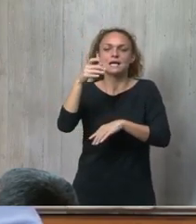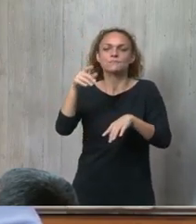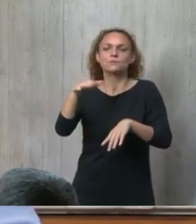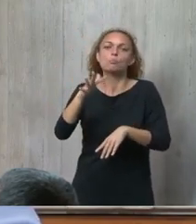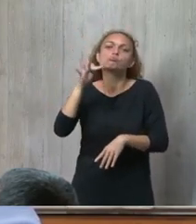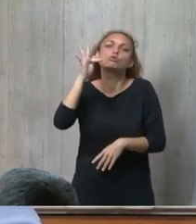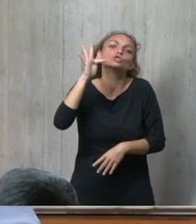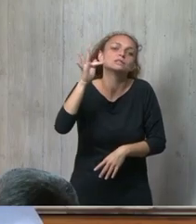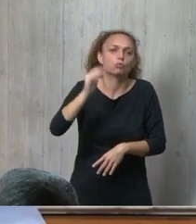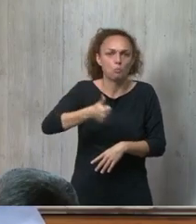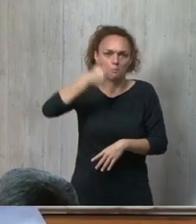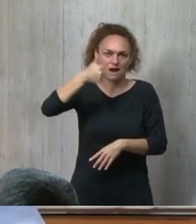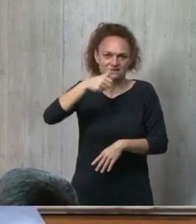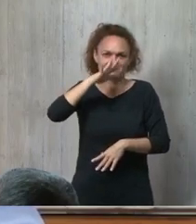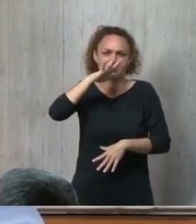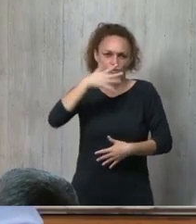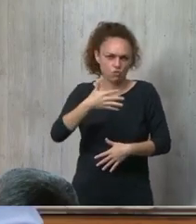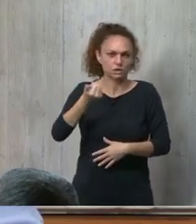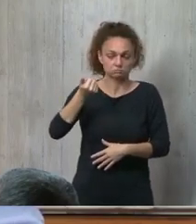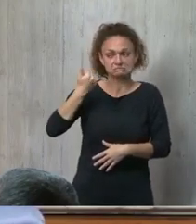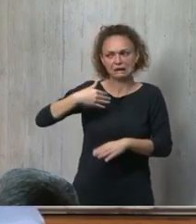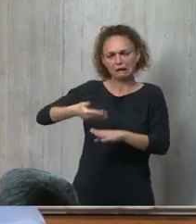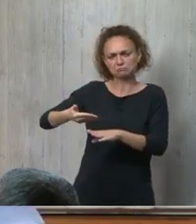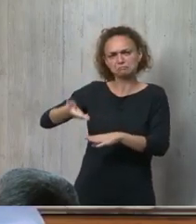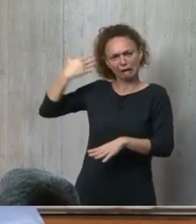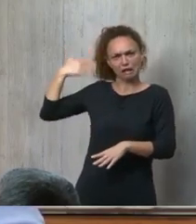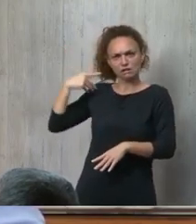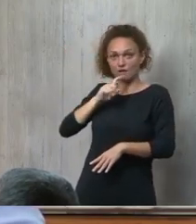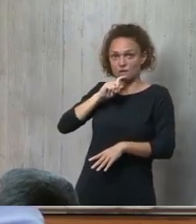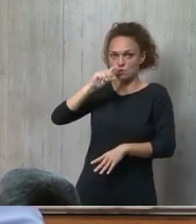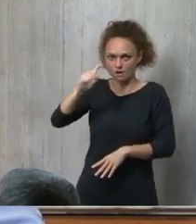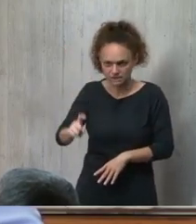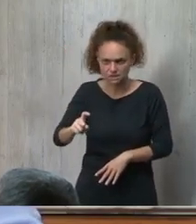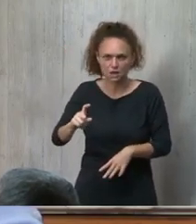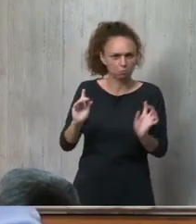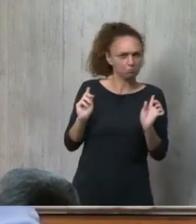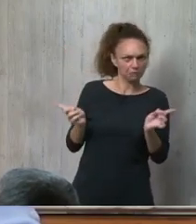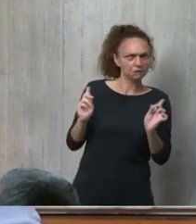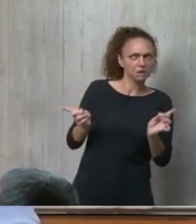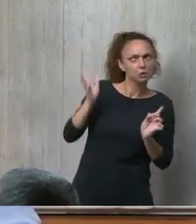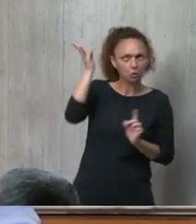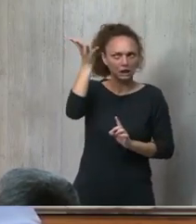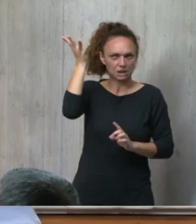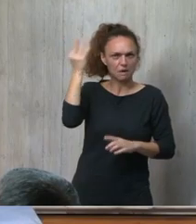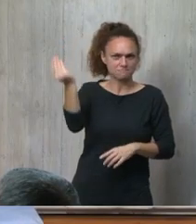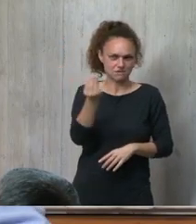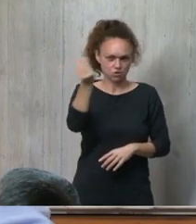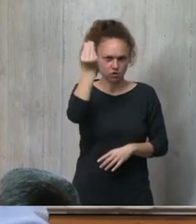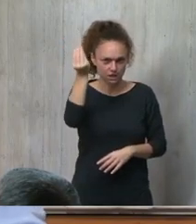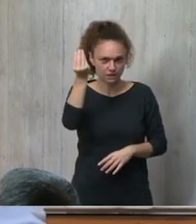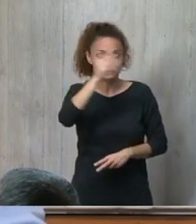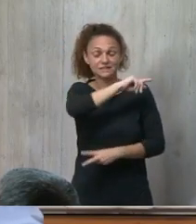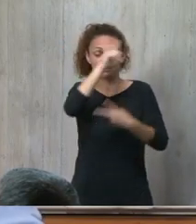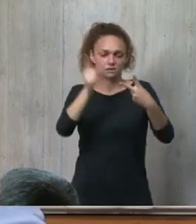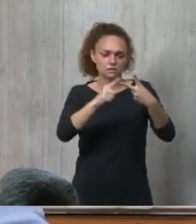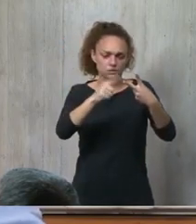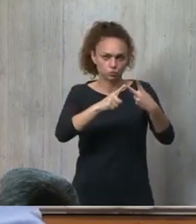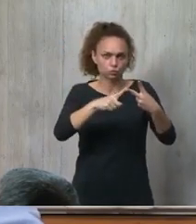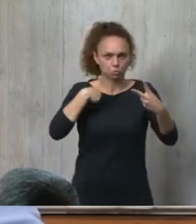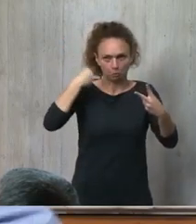menos desfavorable. Ya lo habíamos anunciado, teníamos esa previsión. Y, en segundo lugar, yo creo que es razonable